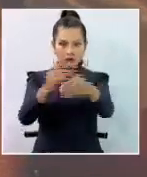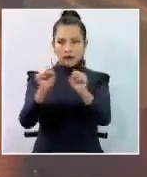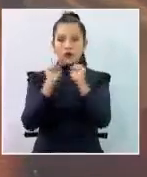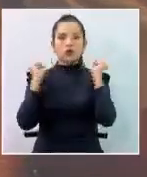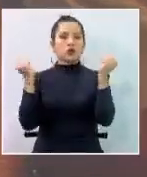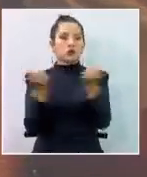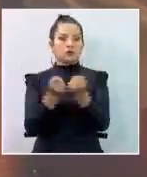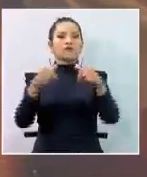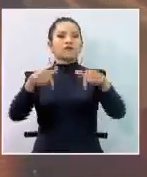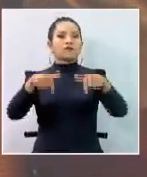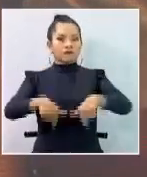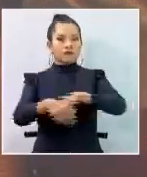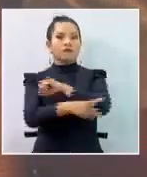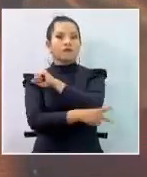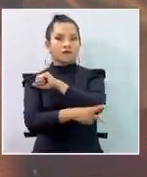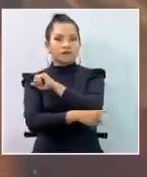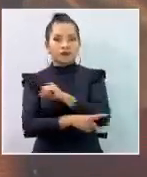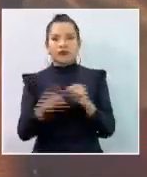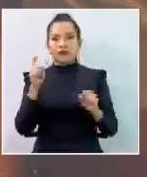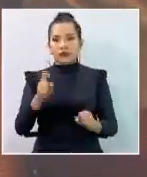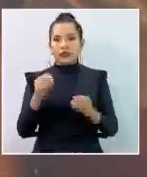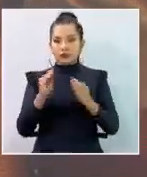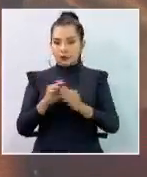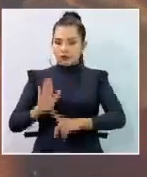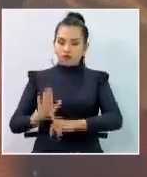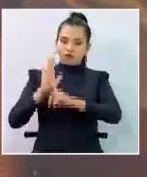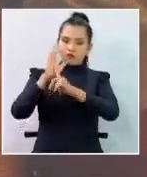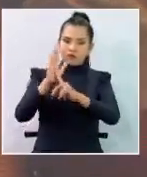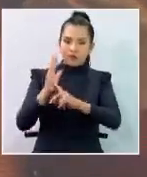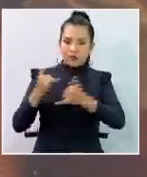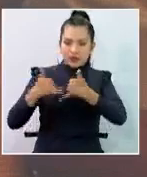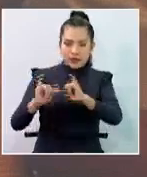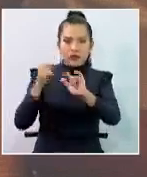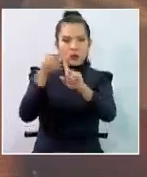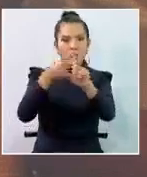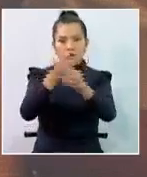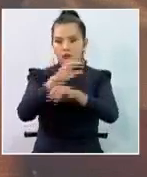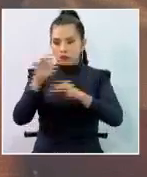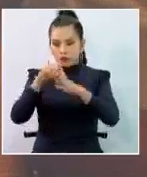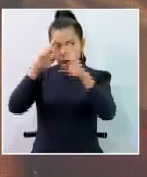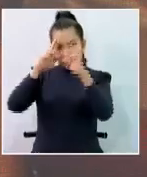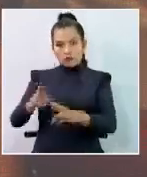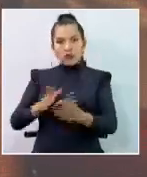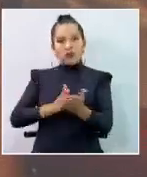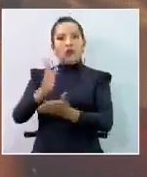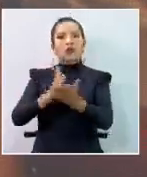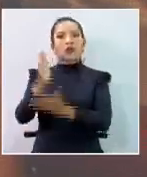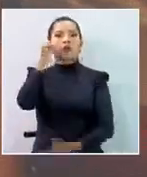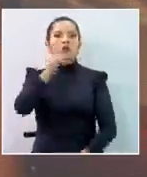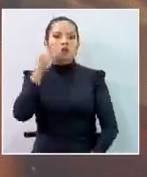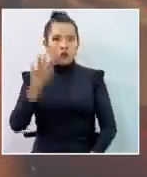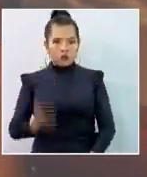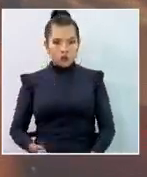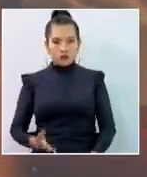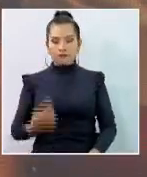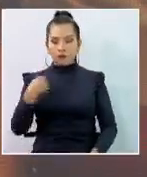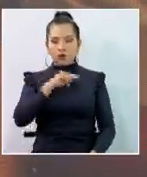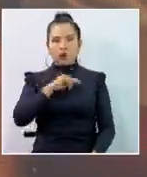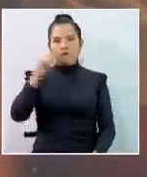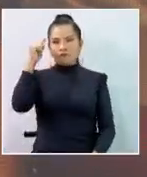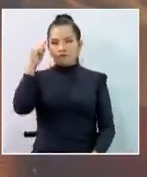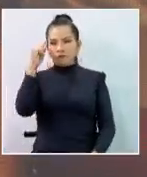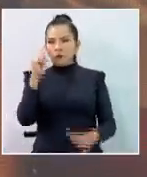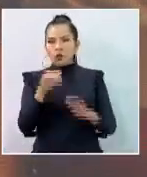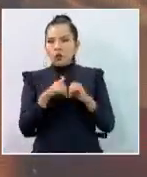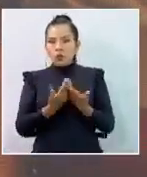en nuestro país. La reivindicación de los derechos de las mujeres nos obliga a repensar cómo